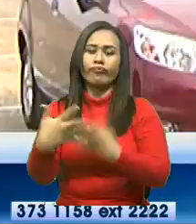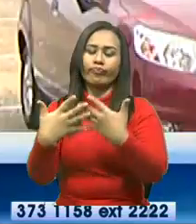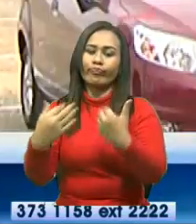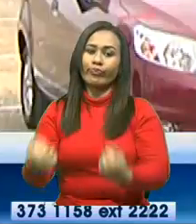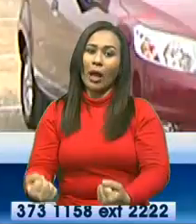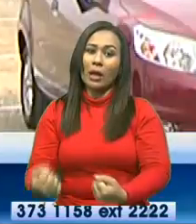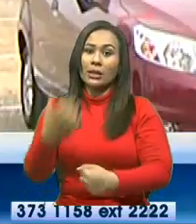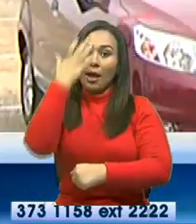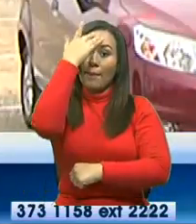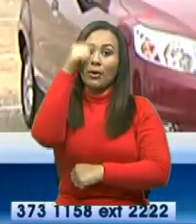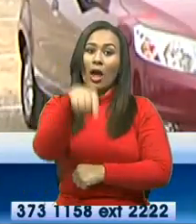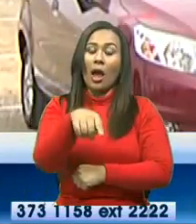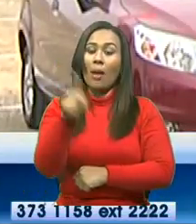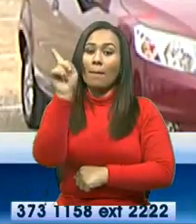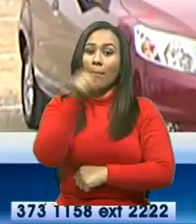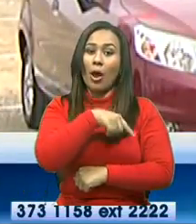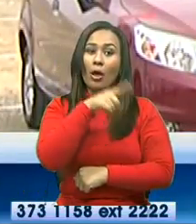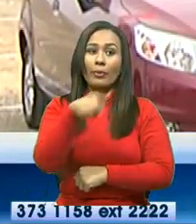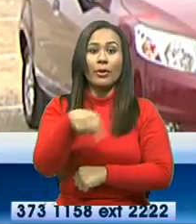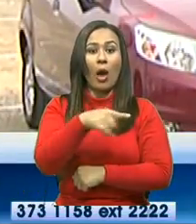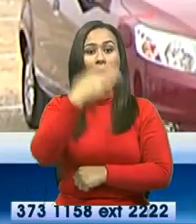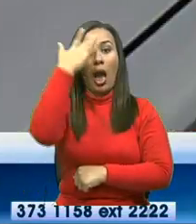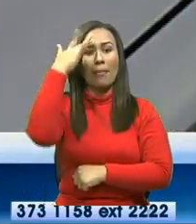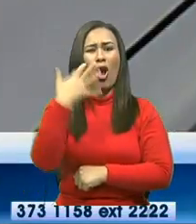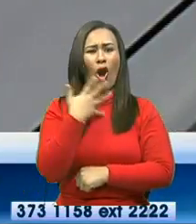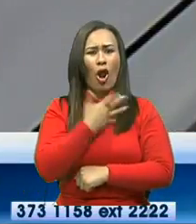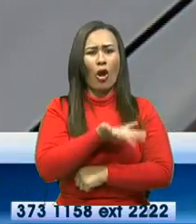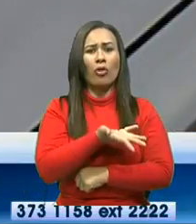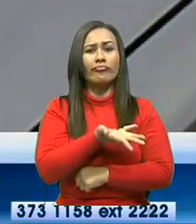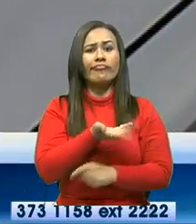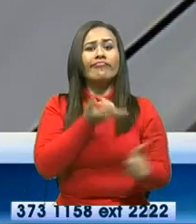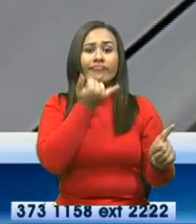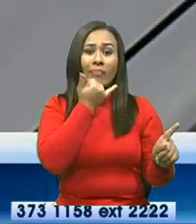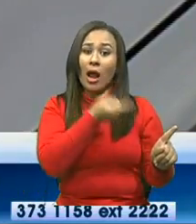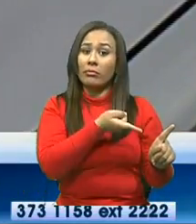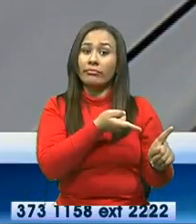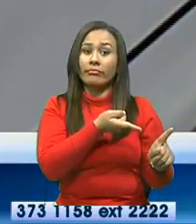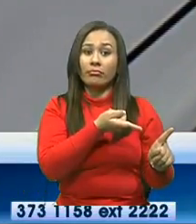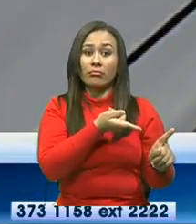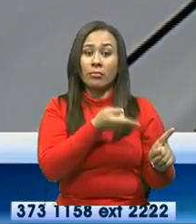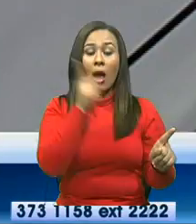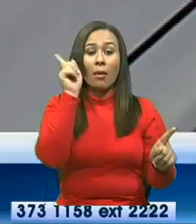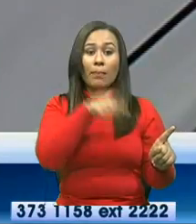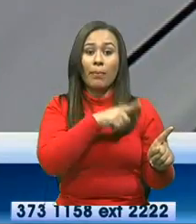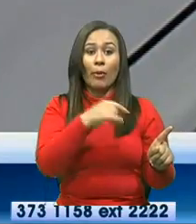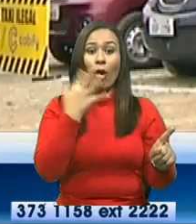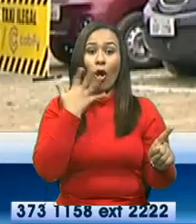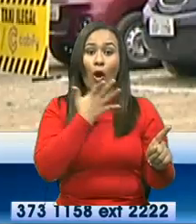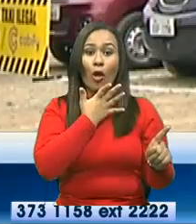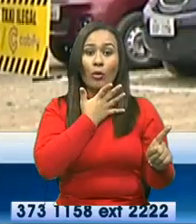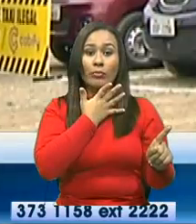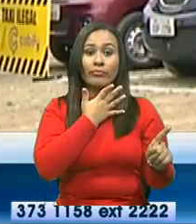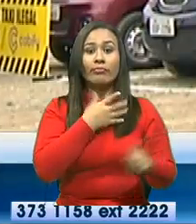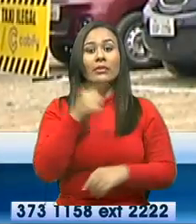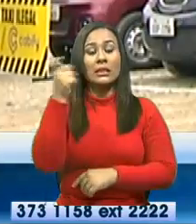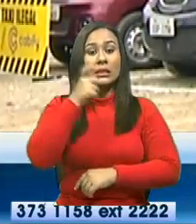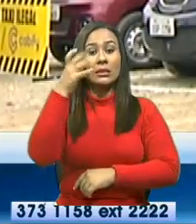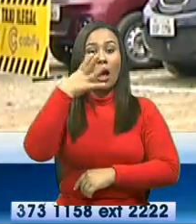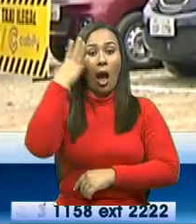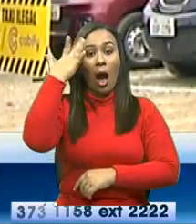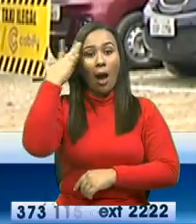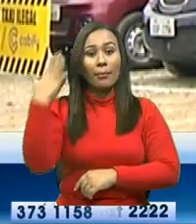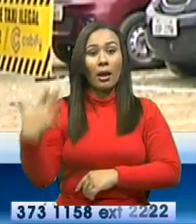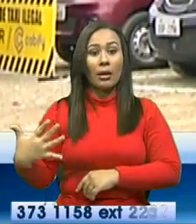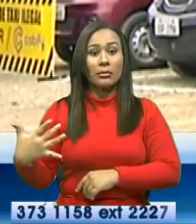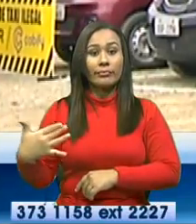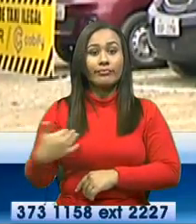de operativos de control contra estas empresas que usan plataformas móviles para ofrecer servicios de transporte con